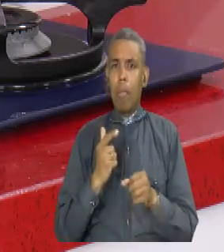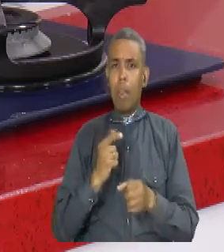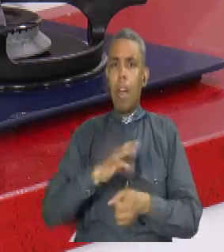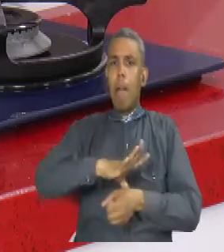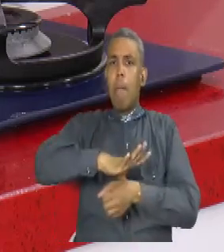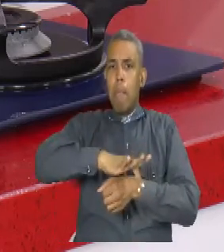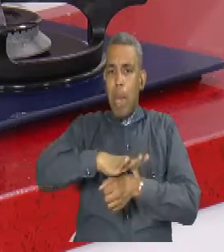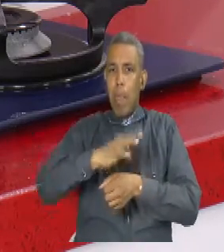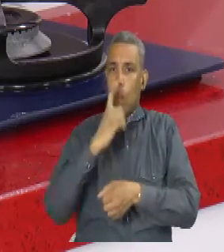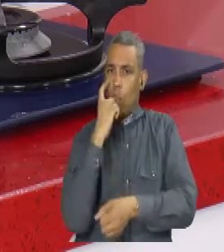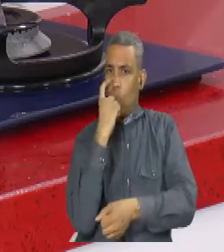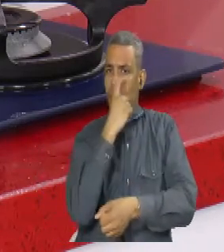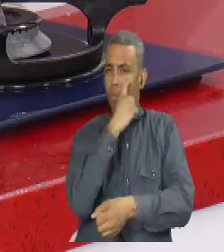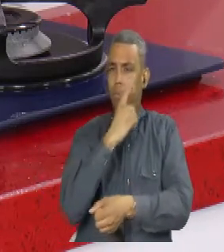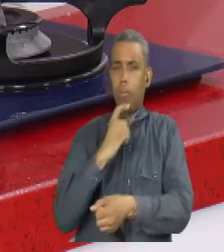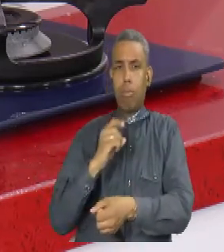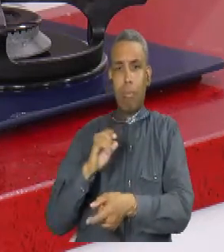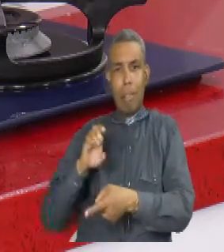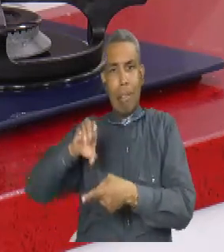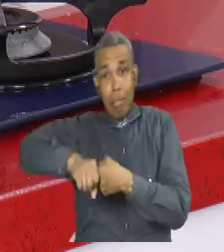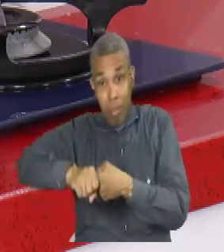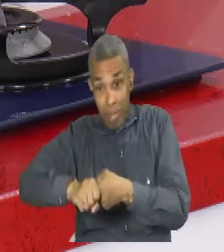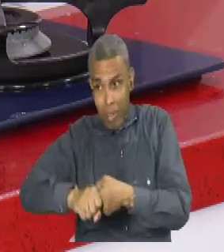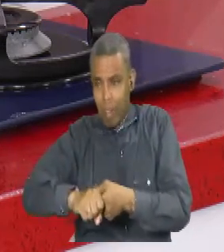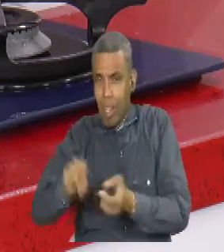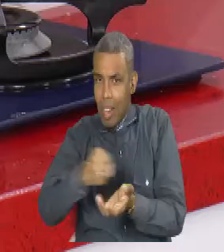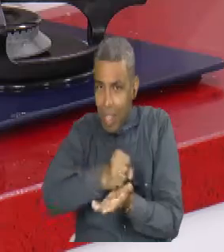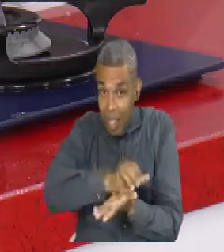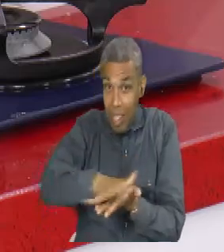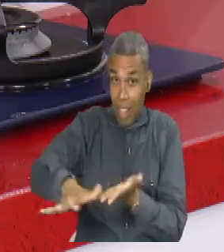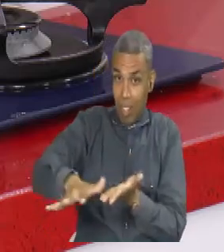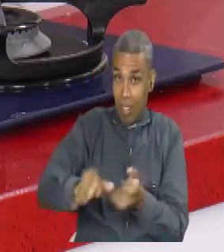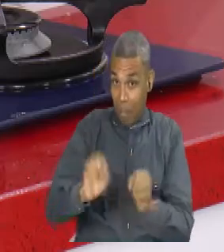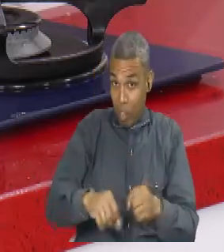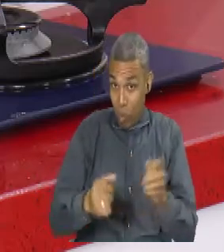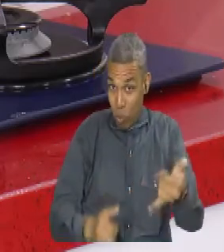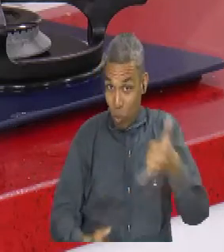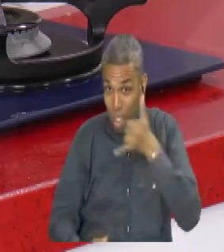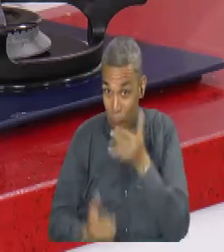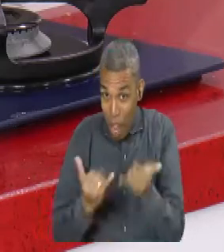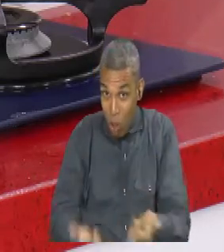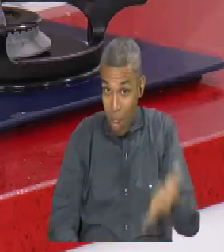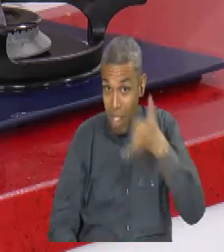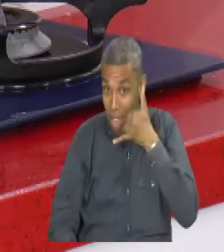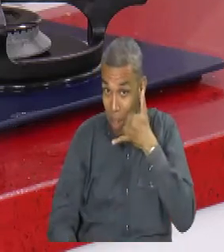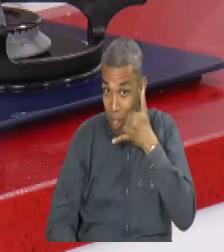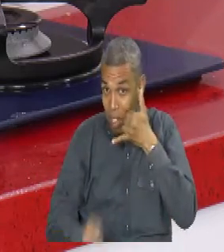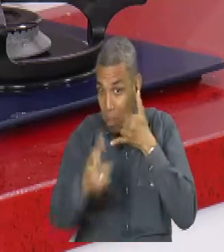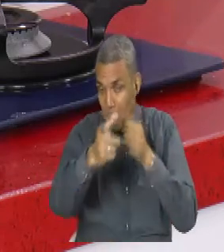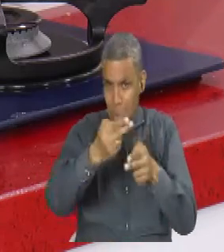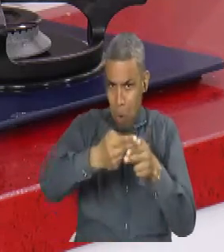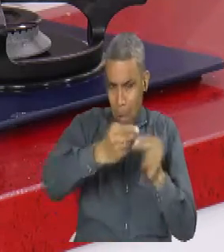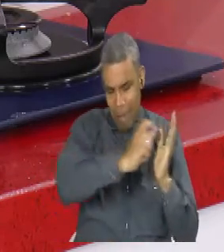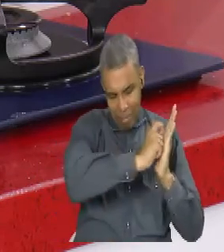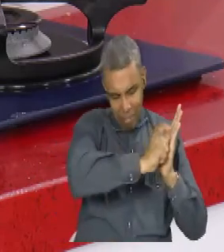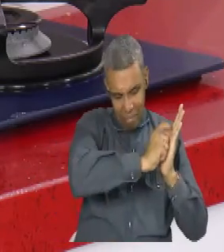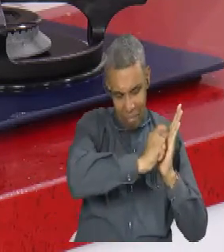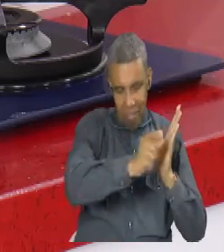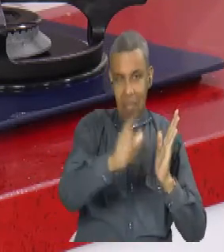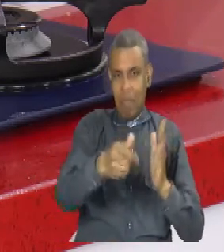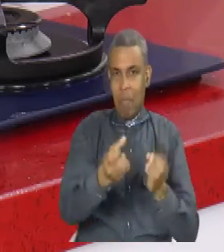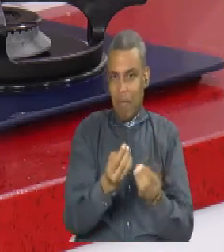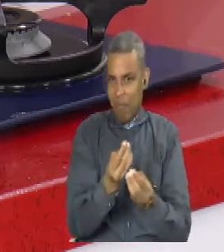qué necesitan. La idea es que tengan el servicio, conozcan las instalaciones, como lo dijo Jessica, y las novedades que tienen para